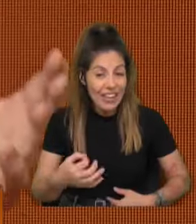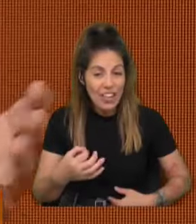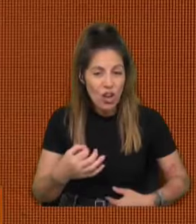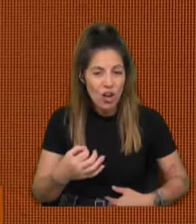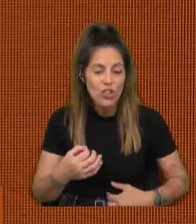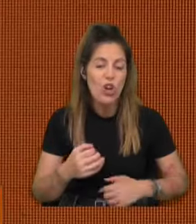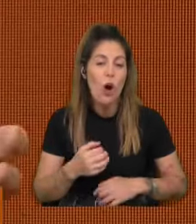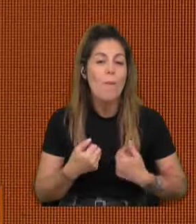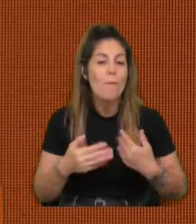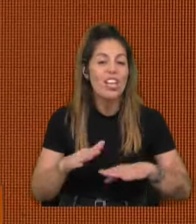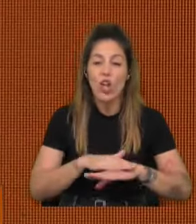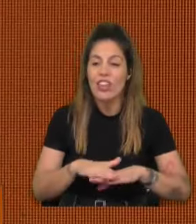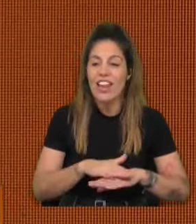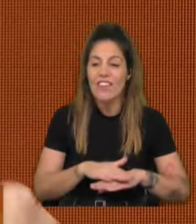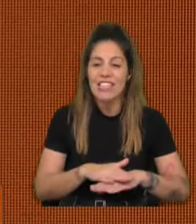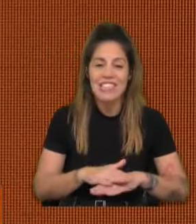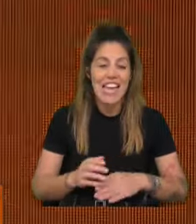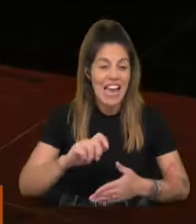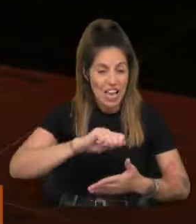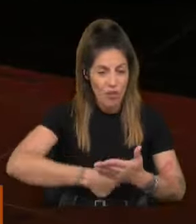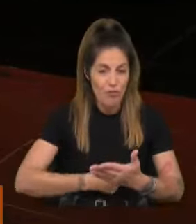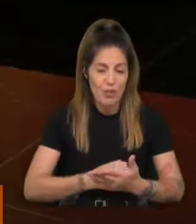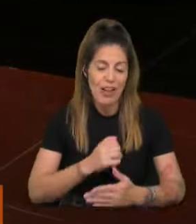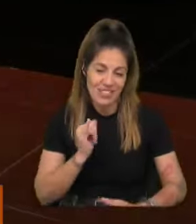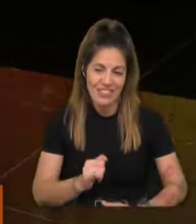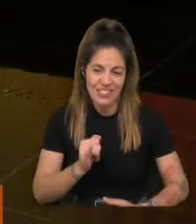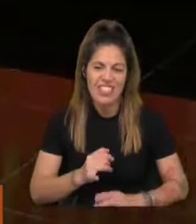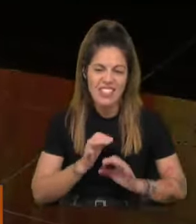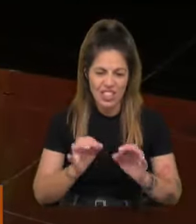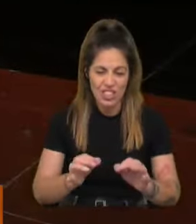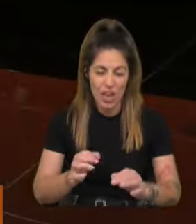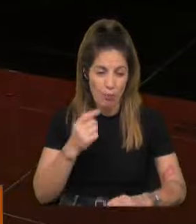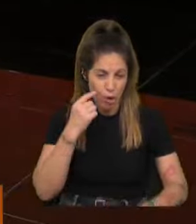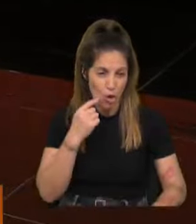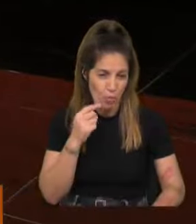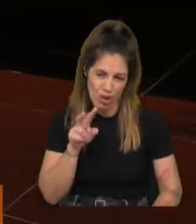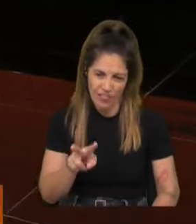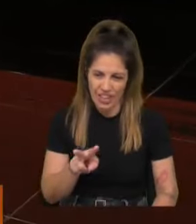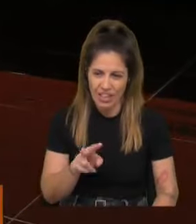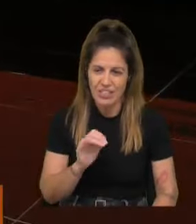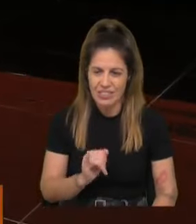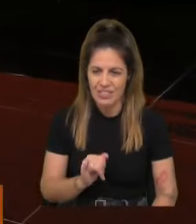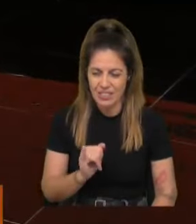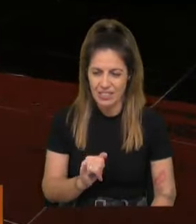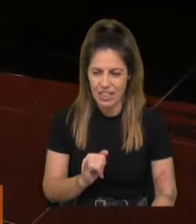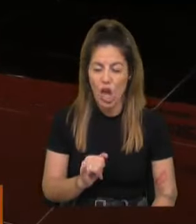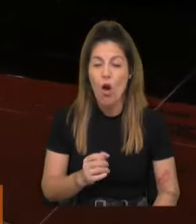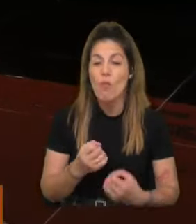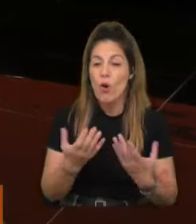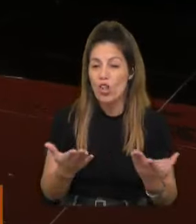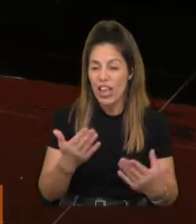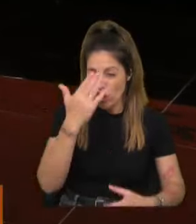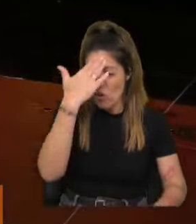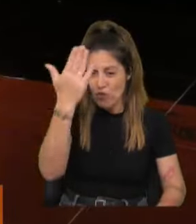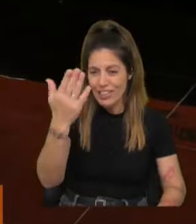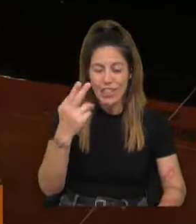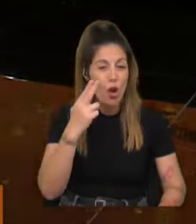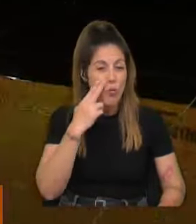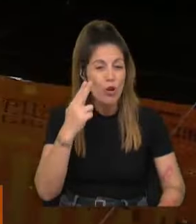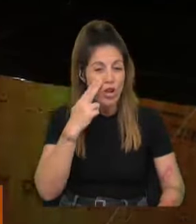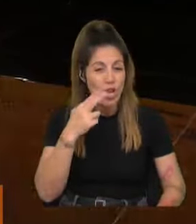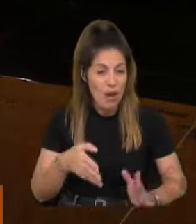parto de la base que las firmas alcanzan por por los números que uno está viendo este por lo tanto el frente un problema que